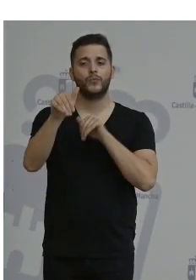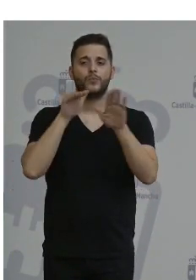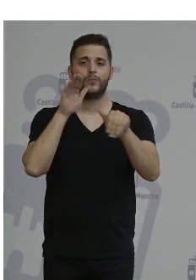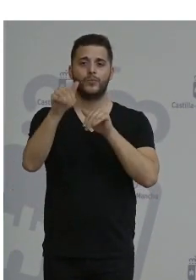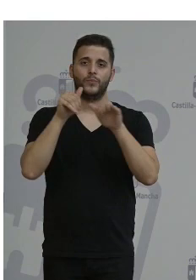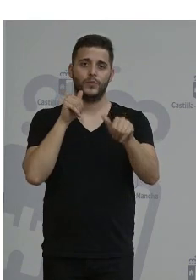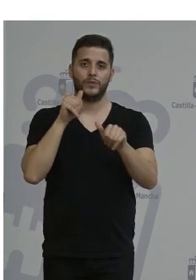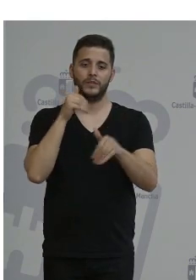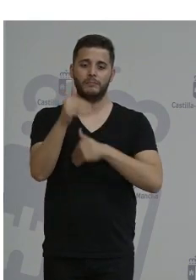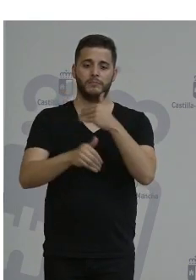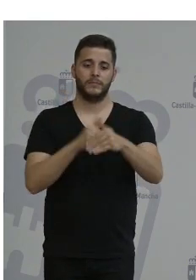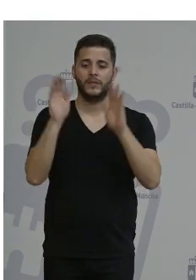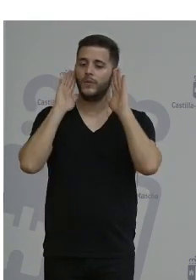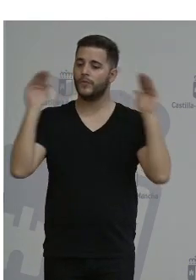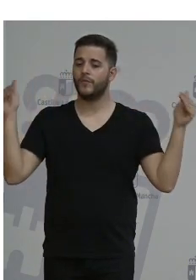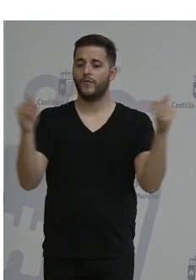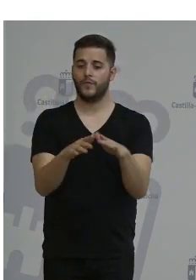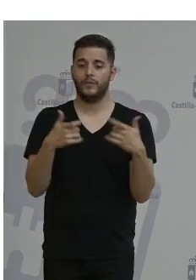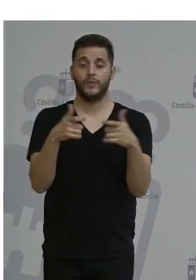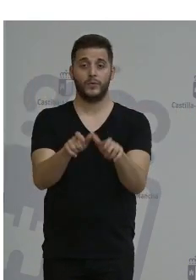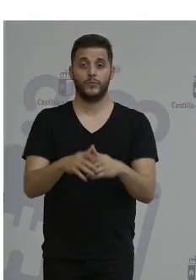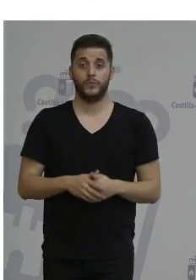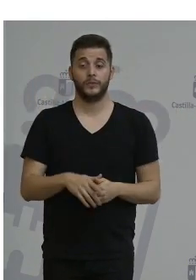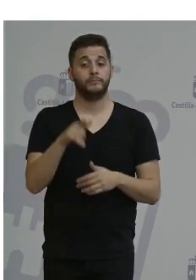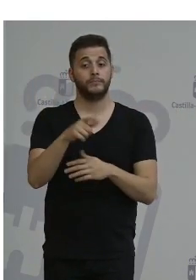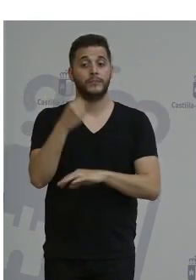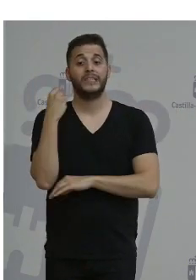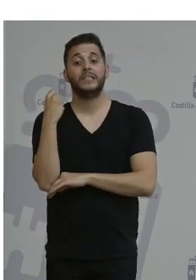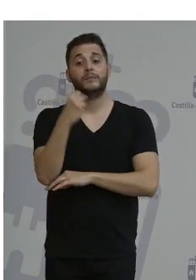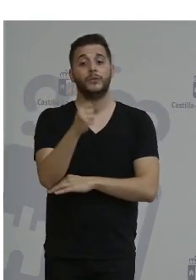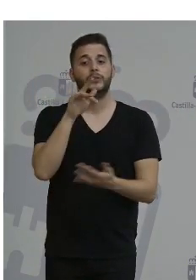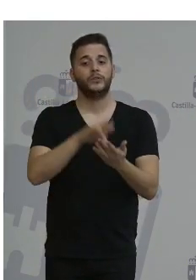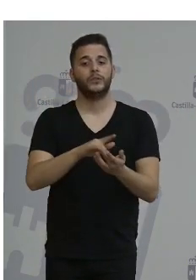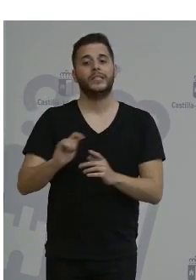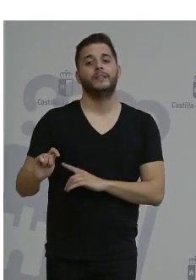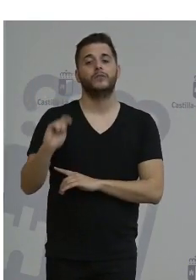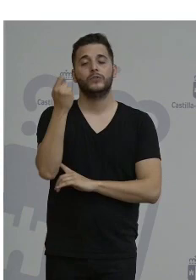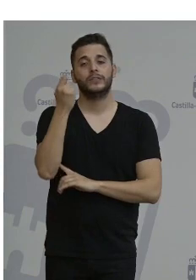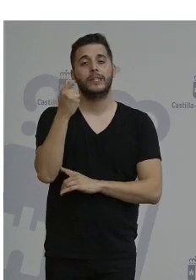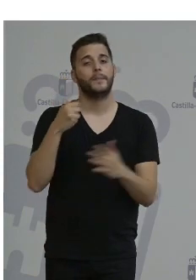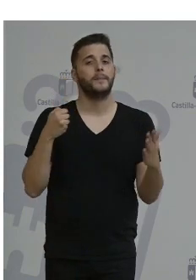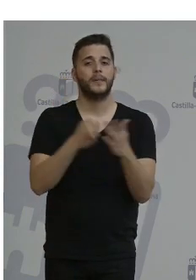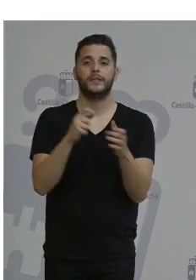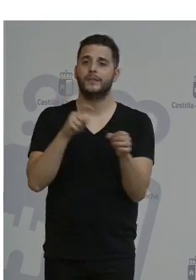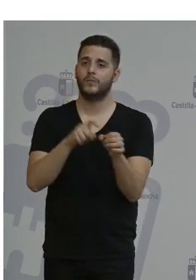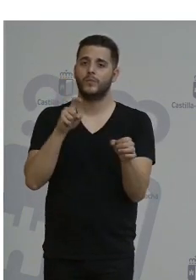selectivo dirigido a este colectivo, una apuesta por alcanzar las máximas cotas de integración.